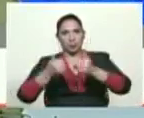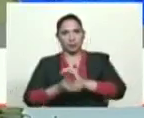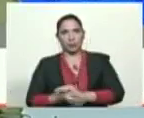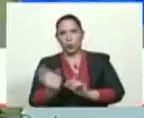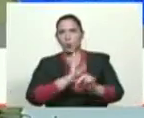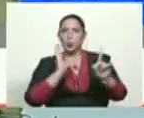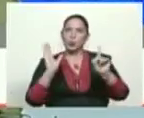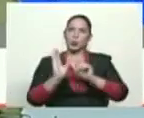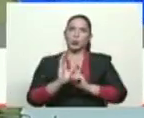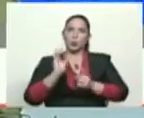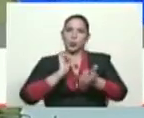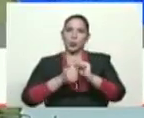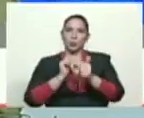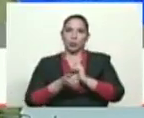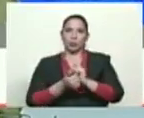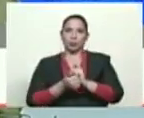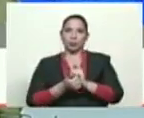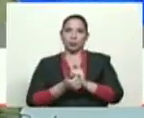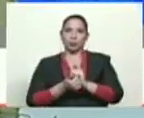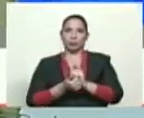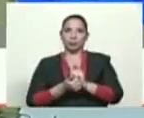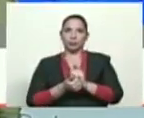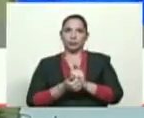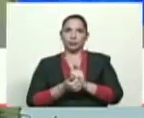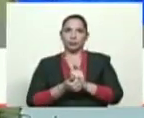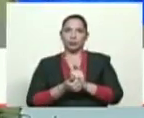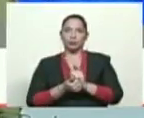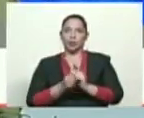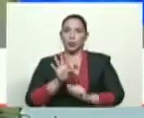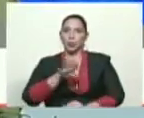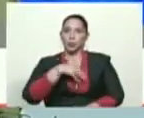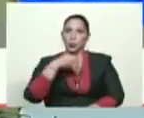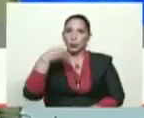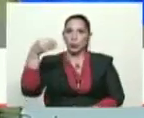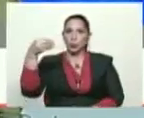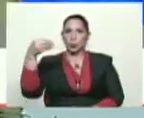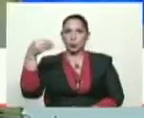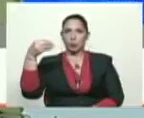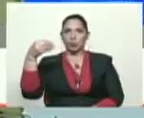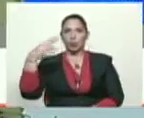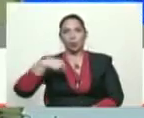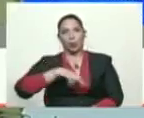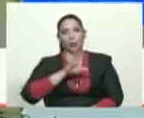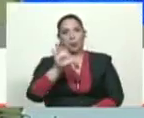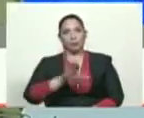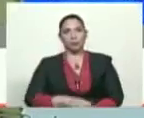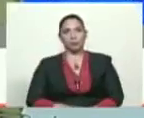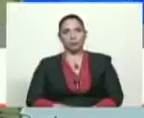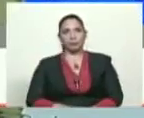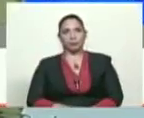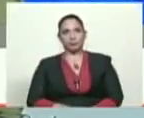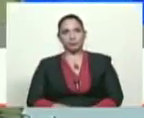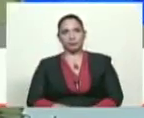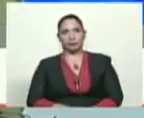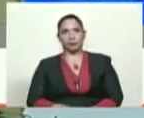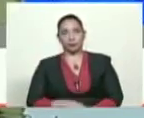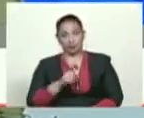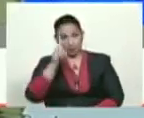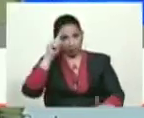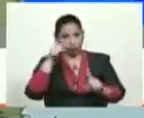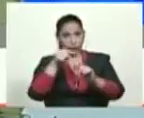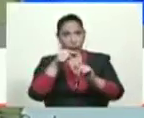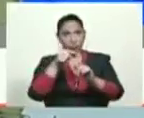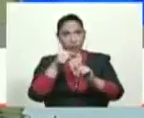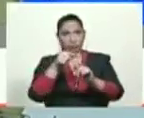cultura el deporte la espiritualidad de nuestro país ese es el objetivo